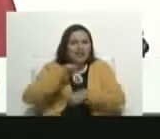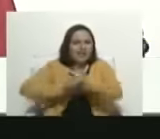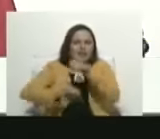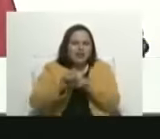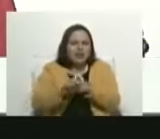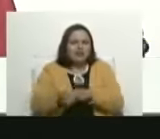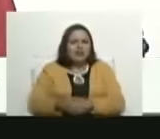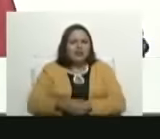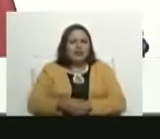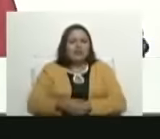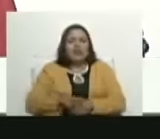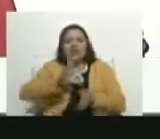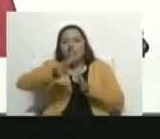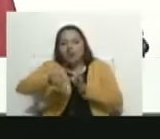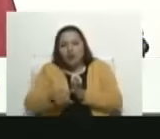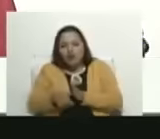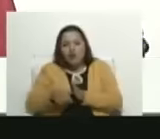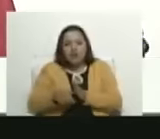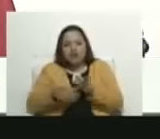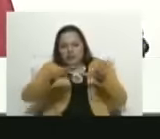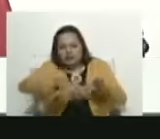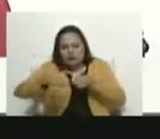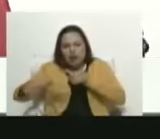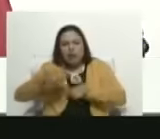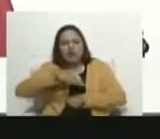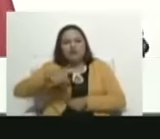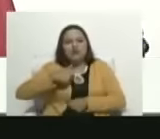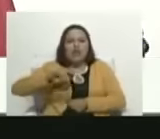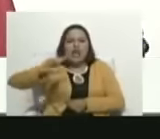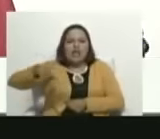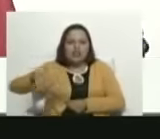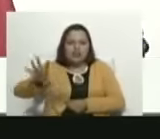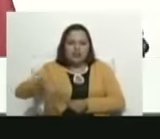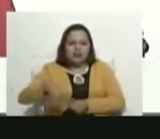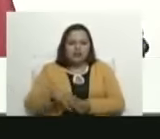nos quiten, que nos roben, que nos despojen de nuestra Guayana Esequiba.